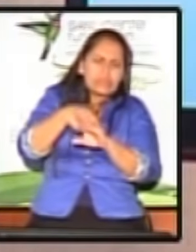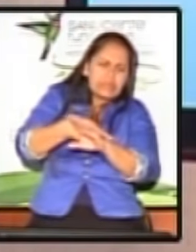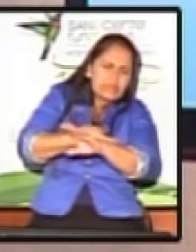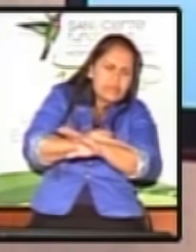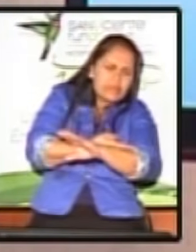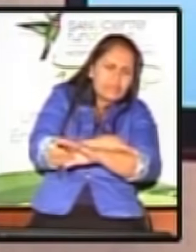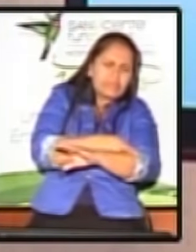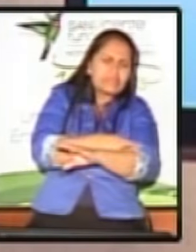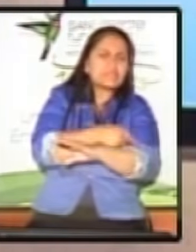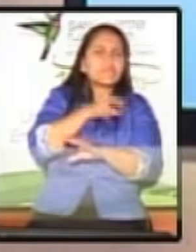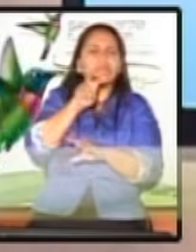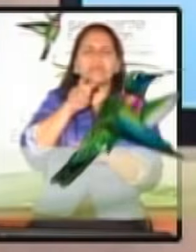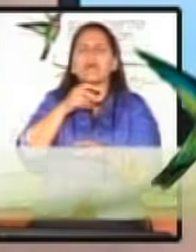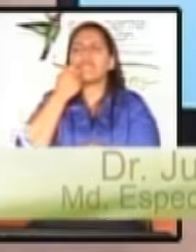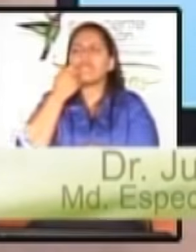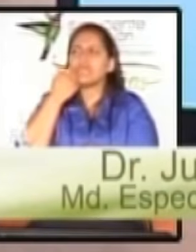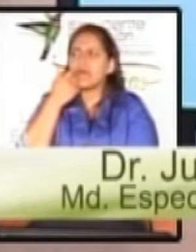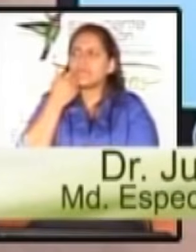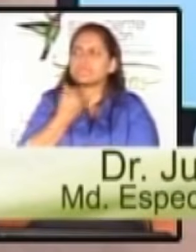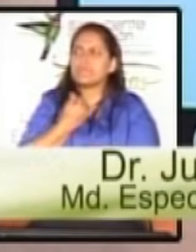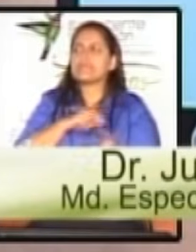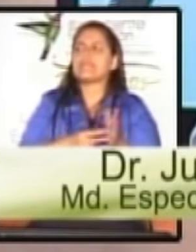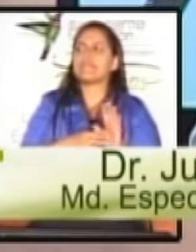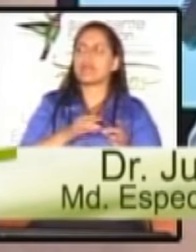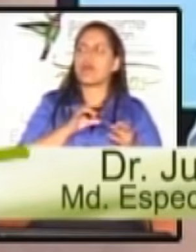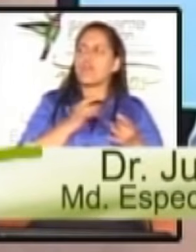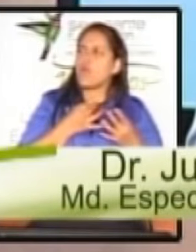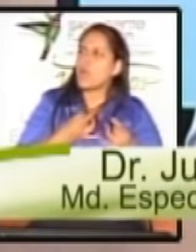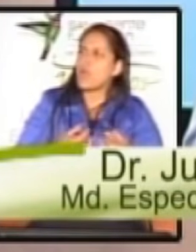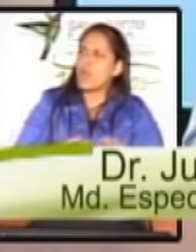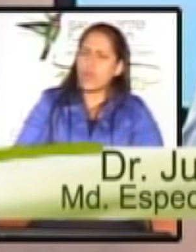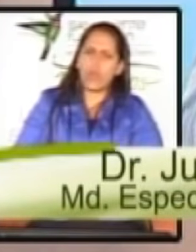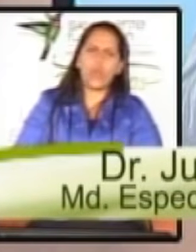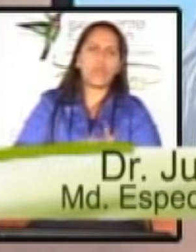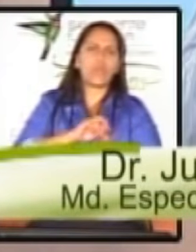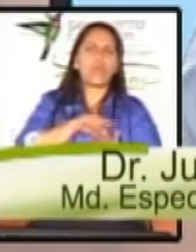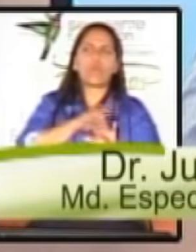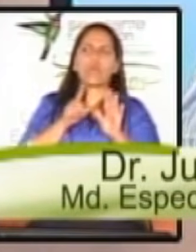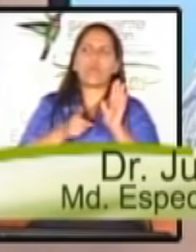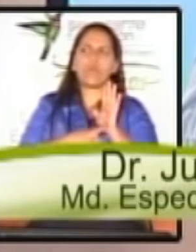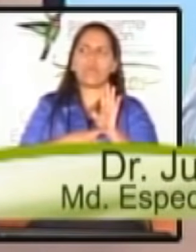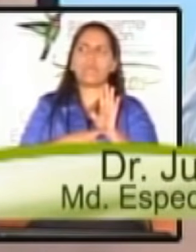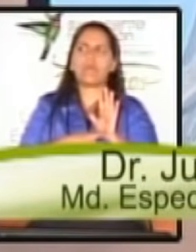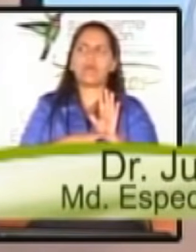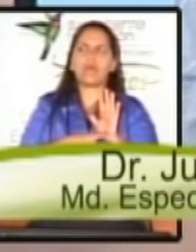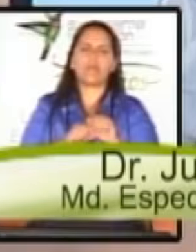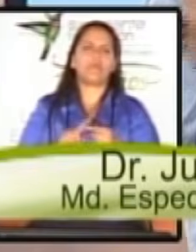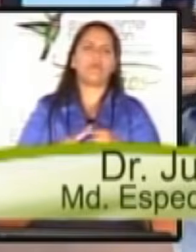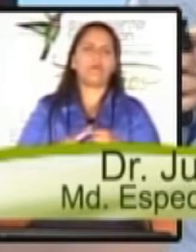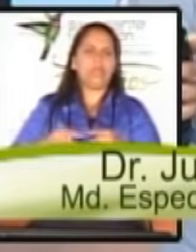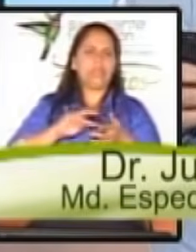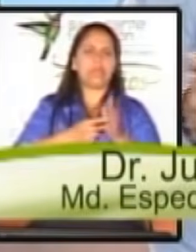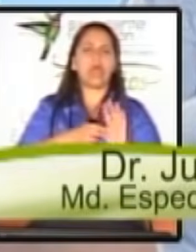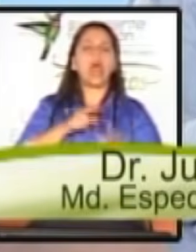enfermedad recurrió, apareció de nuevo. Entonces, ese dolor total es donde podemos actuar todos, no solamente el que sabe